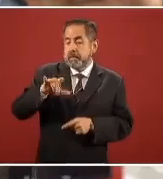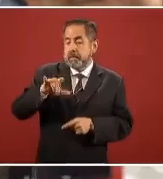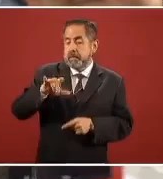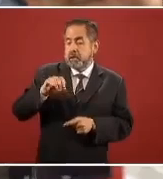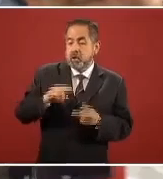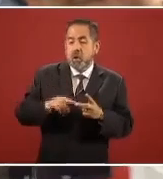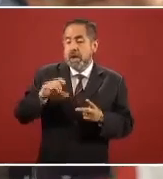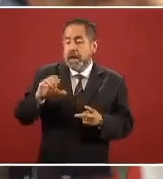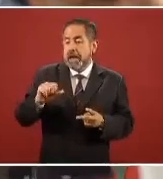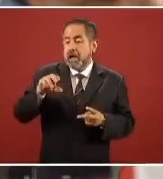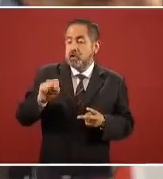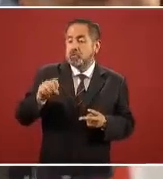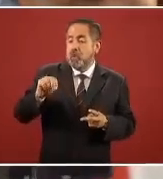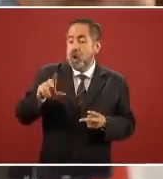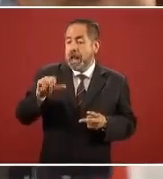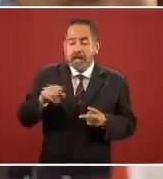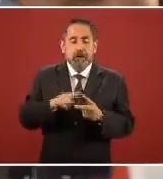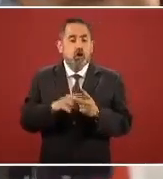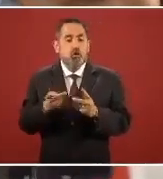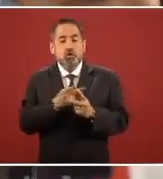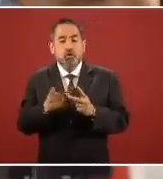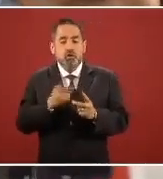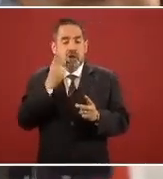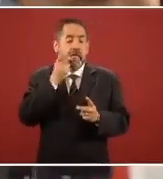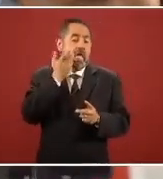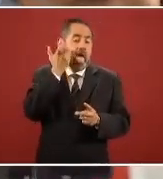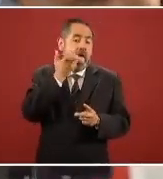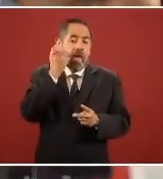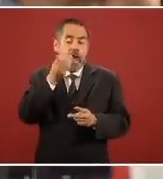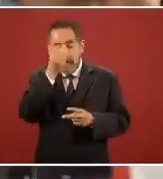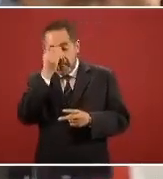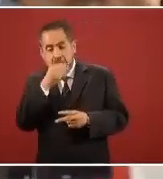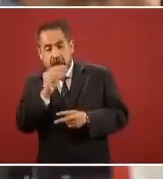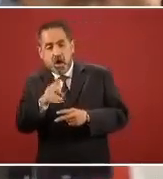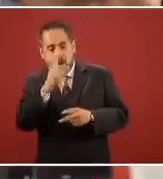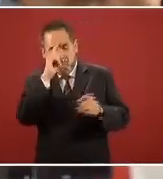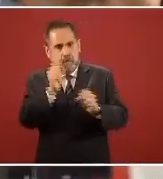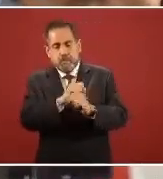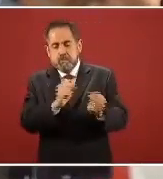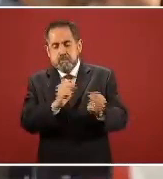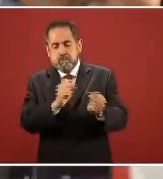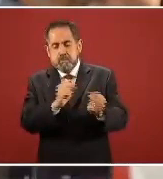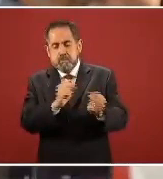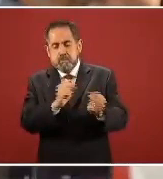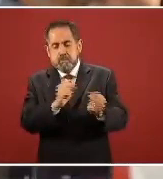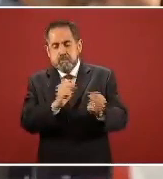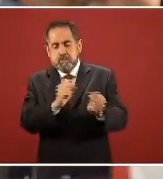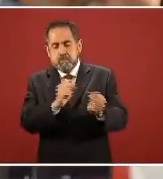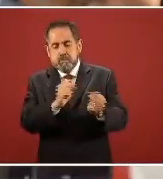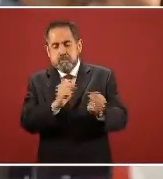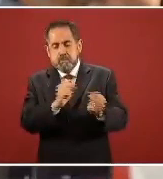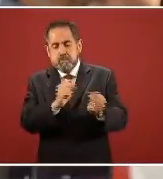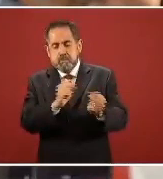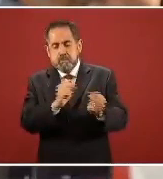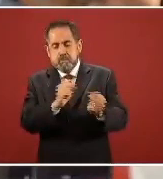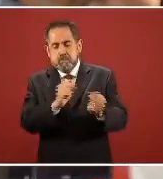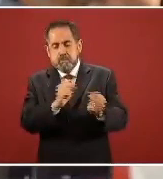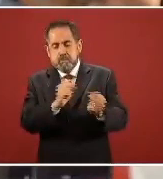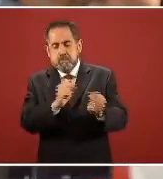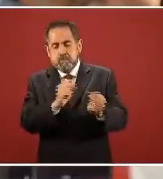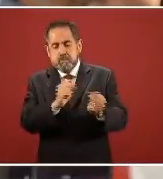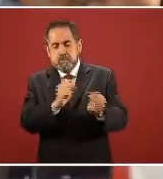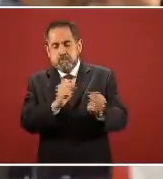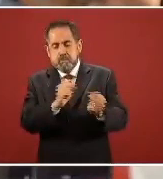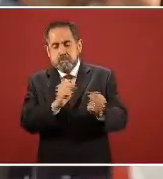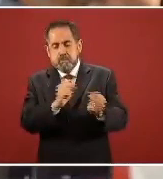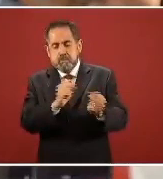Morales Gil. Supuestamente provocaron la explosión del Pozo Terra 123. Supposedly promoted